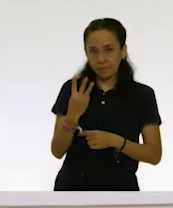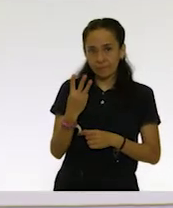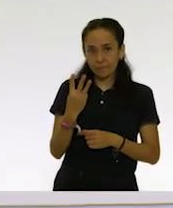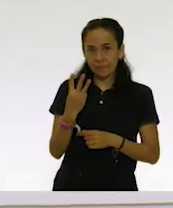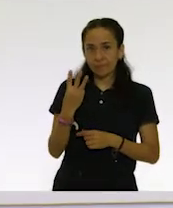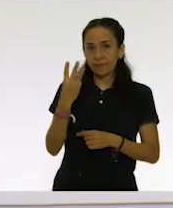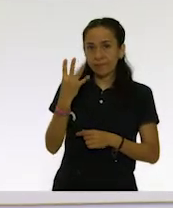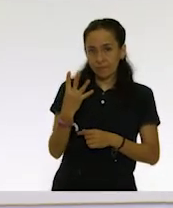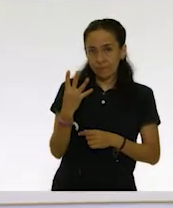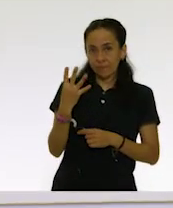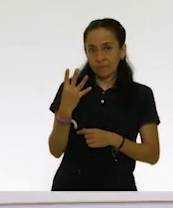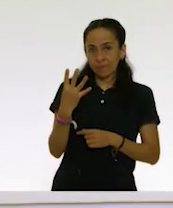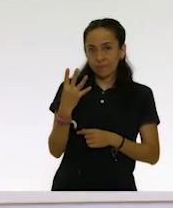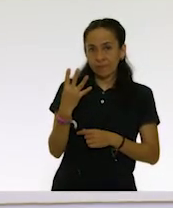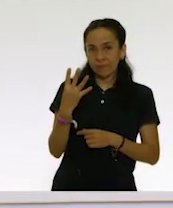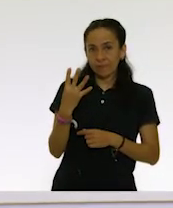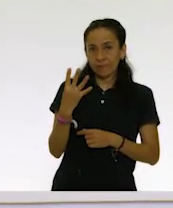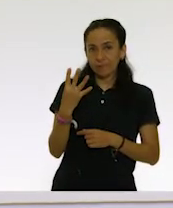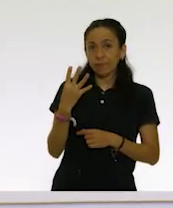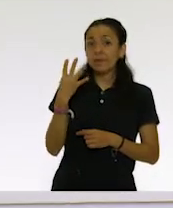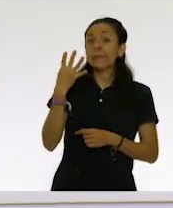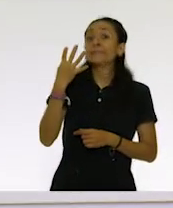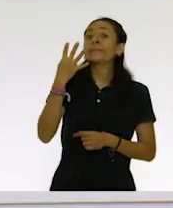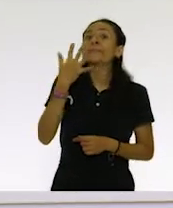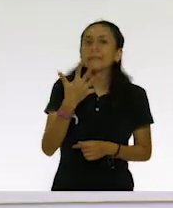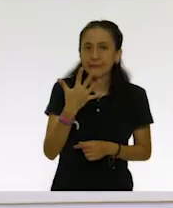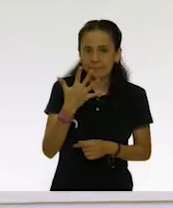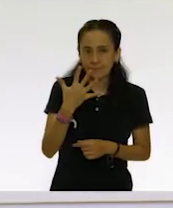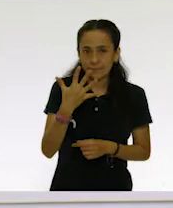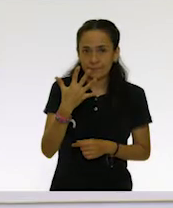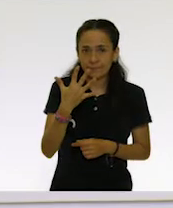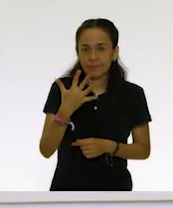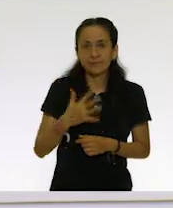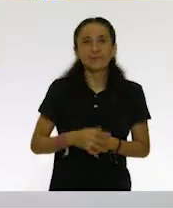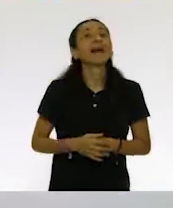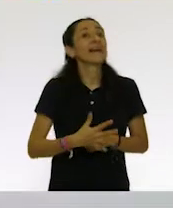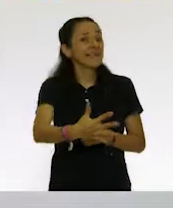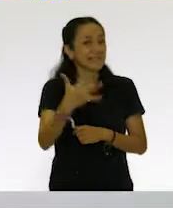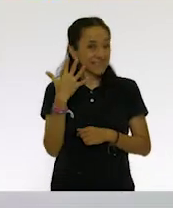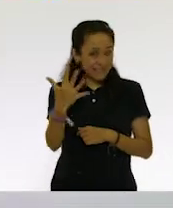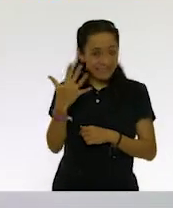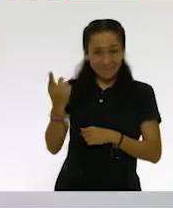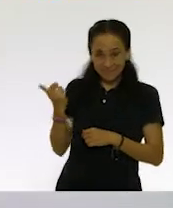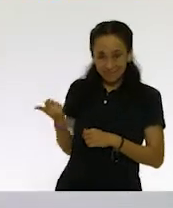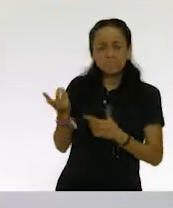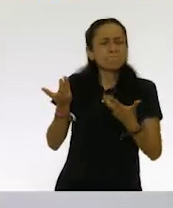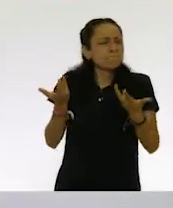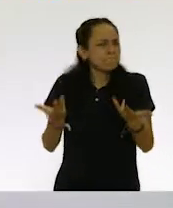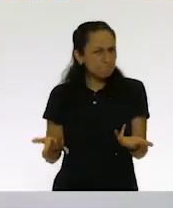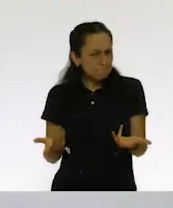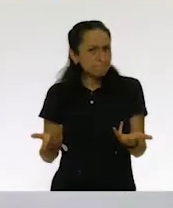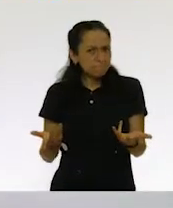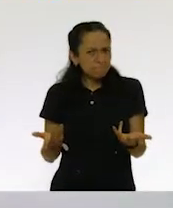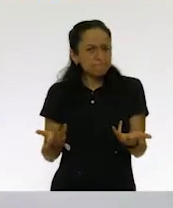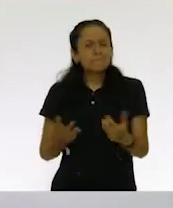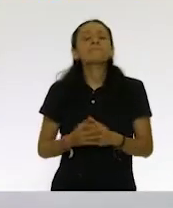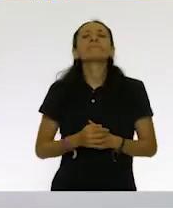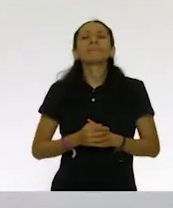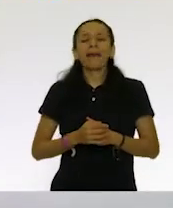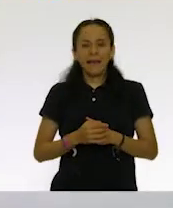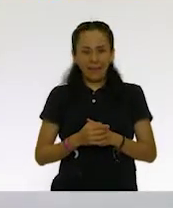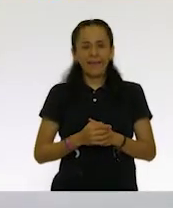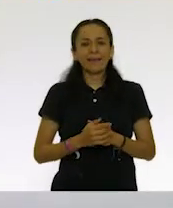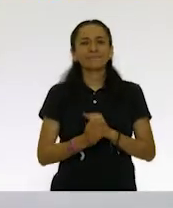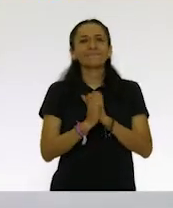1, 2, 3, 4, 5. Entonces, la persona que iba antes de